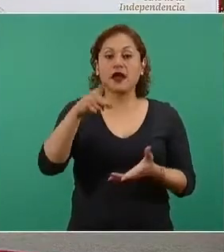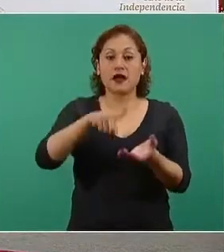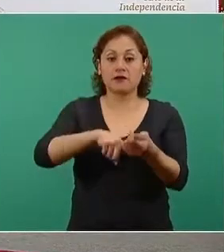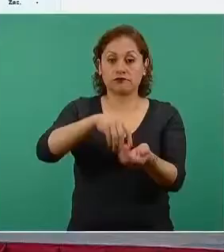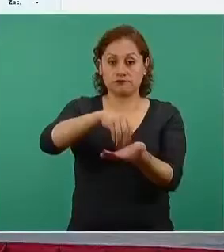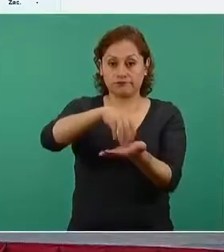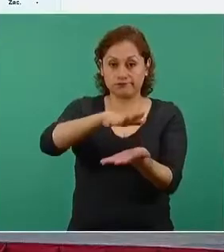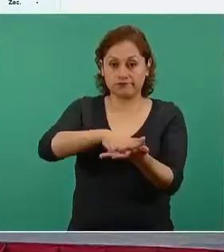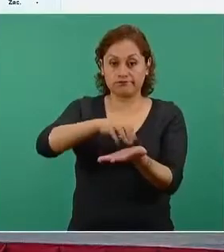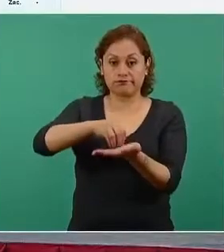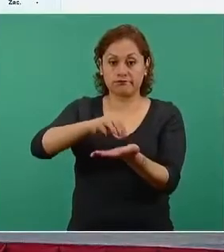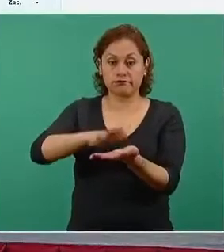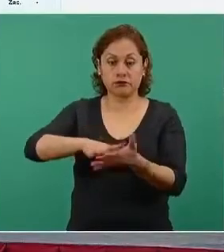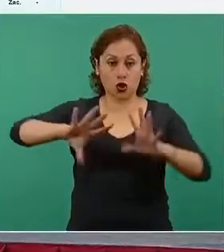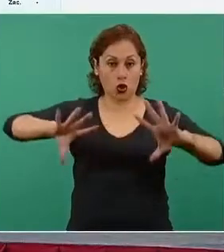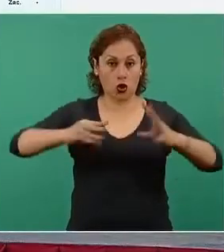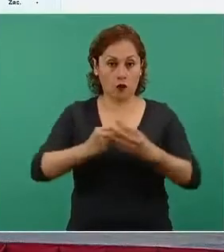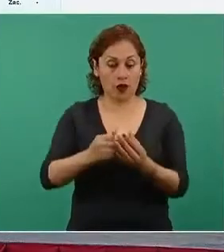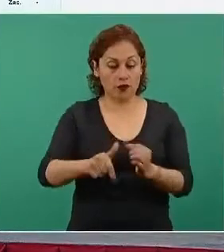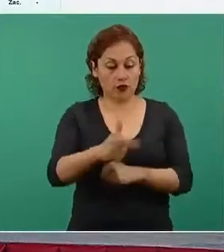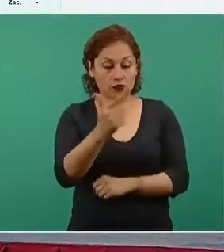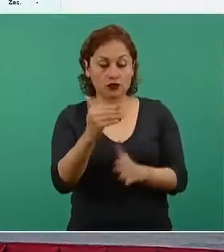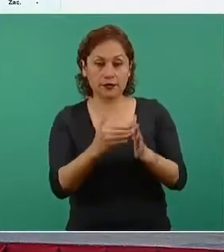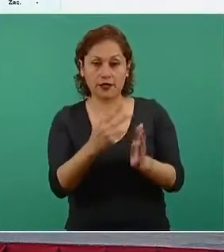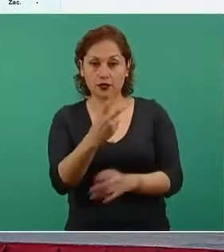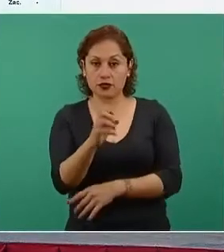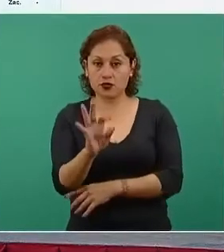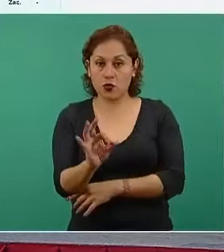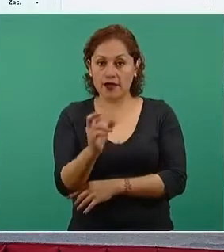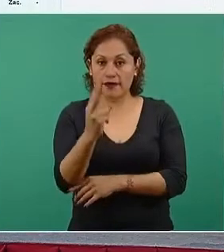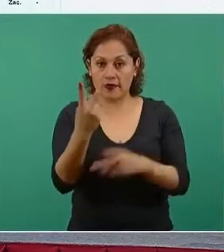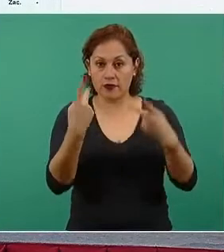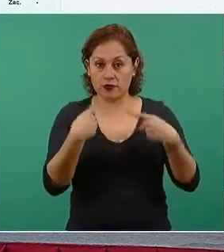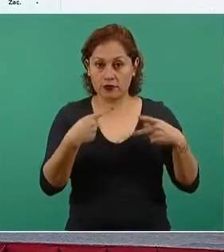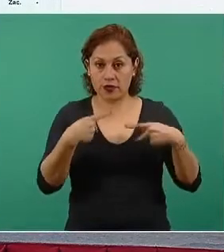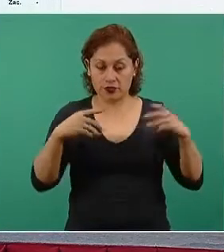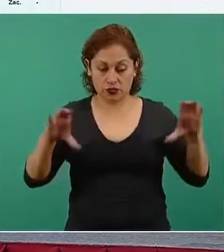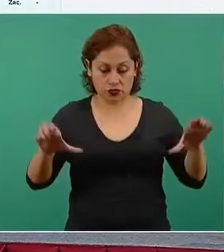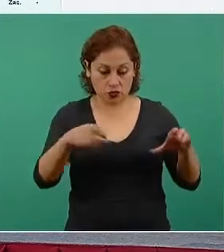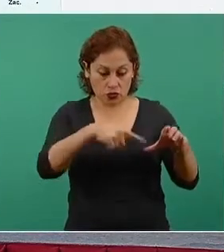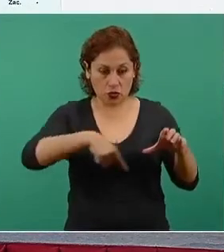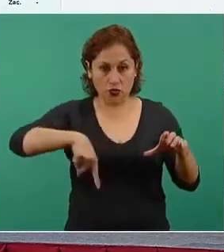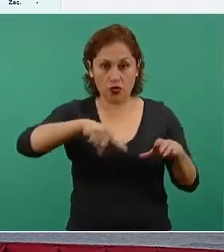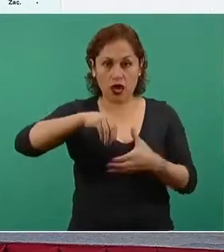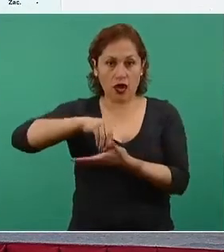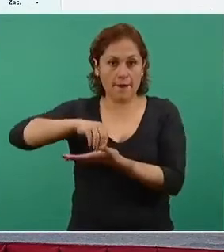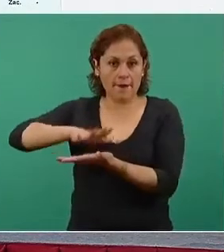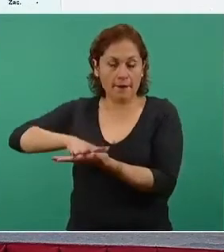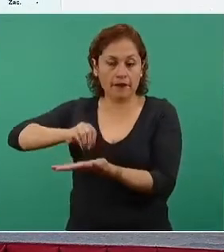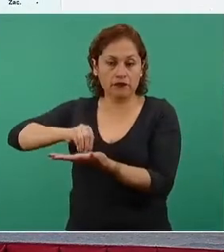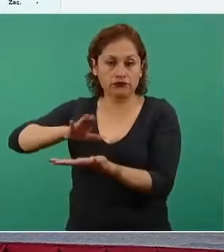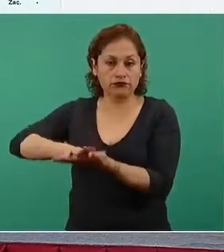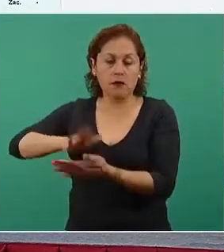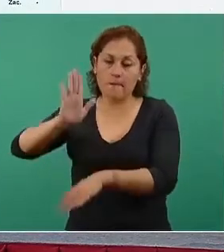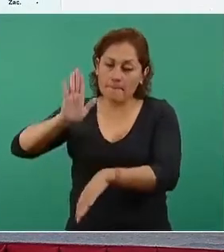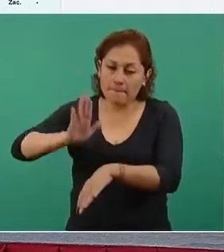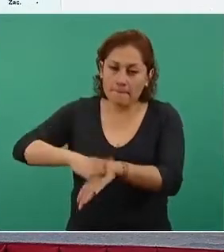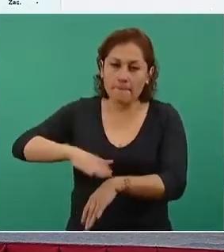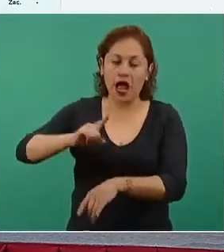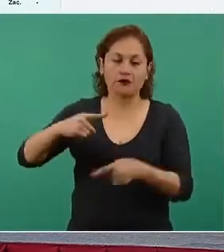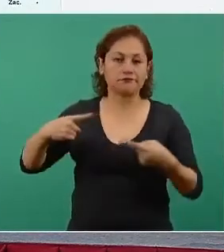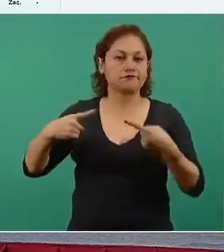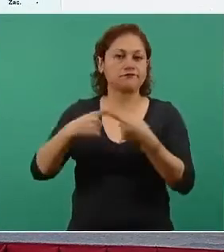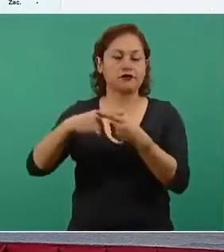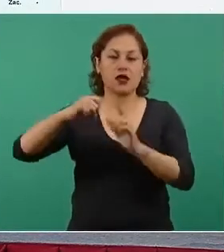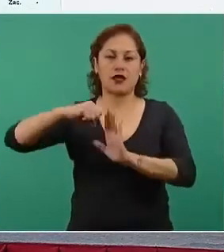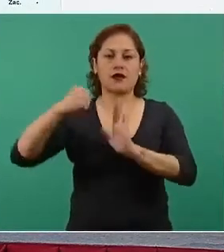estos 12,242 eventos, la mayoría de los registros se concentran con la vacuna Pfizer, que también ya se les ha